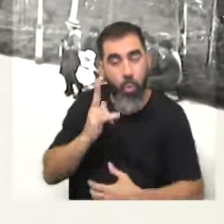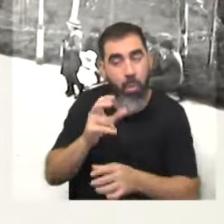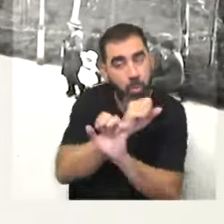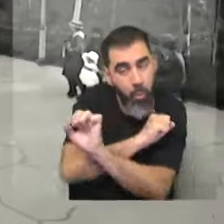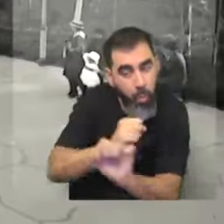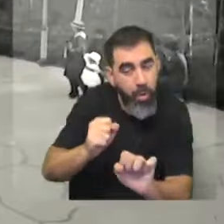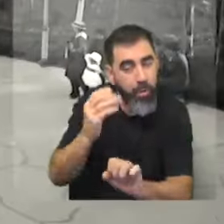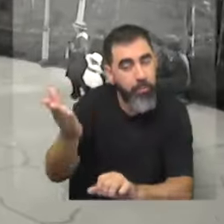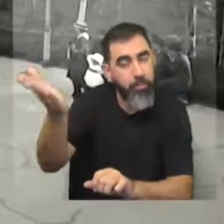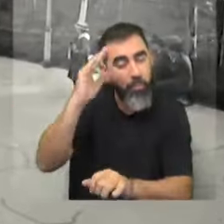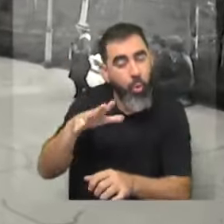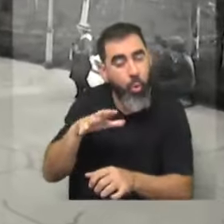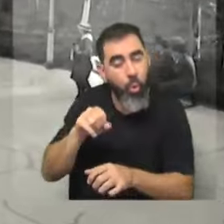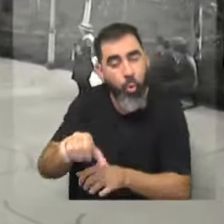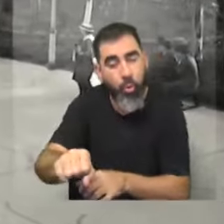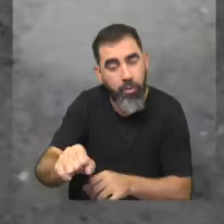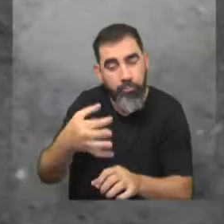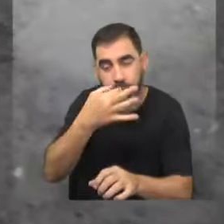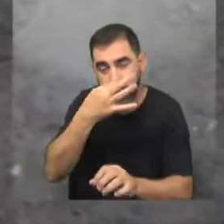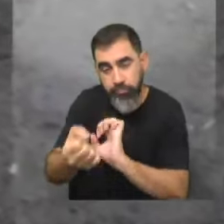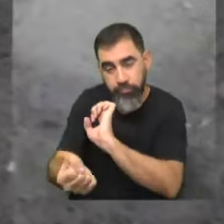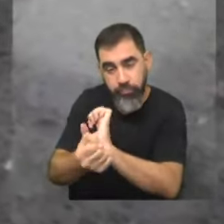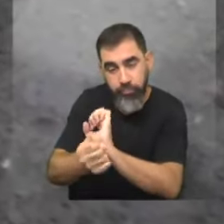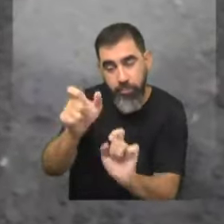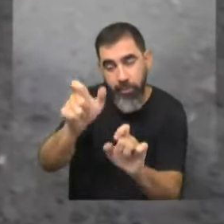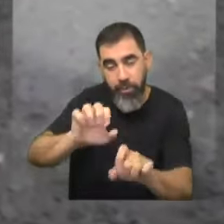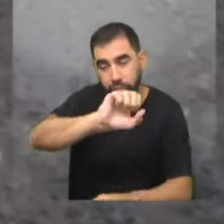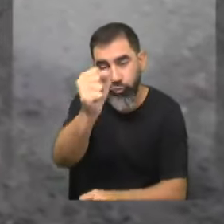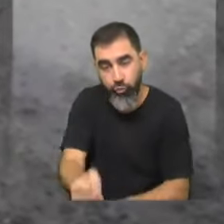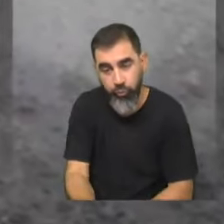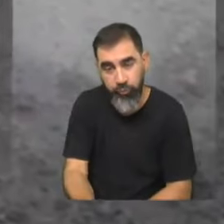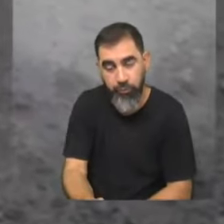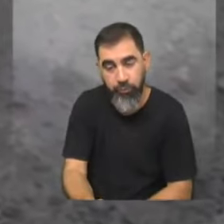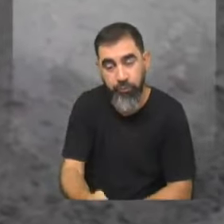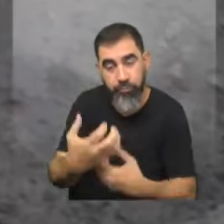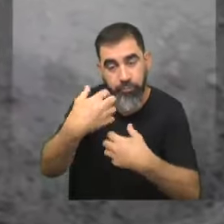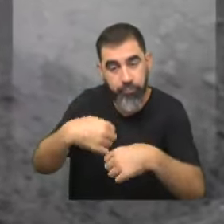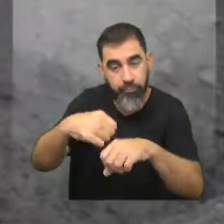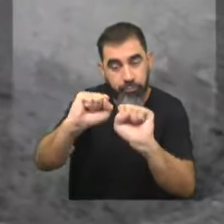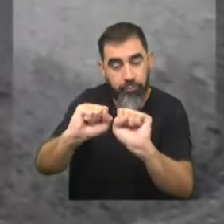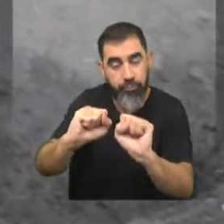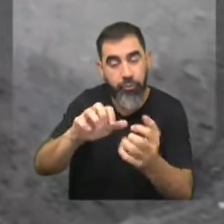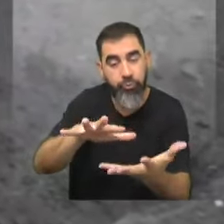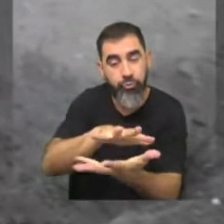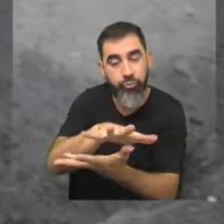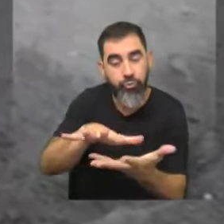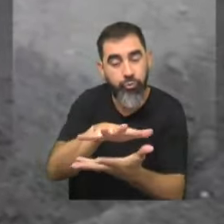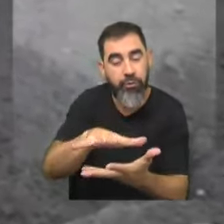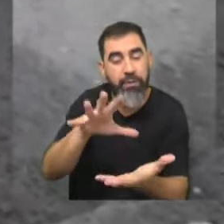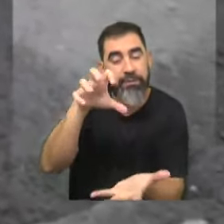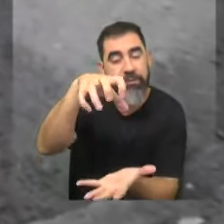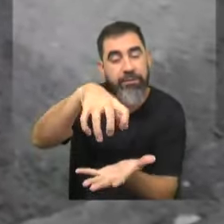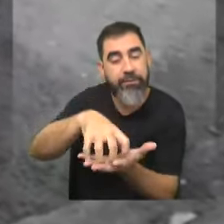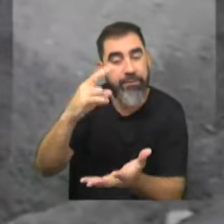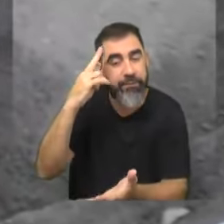a la época colonial y al tráfico de personas africanas esclavizadas. El hallazgo ocurrió en la zona conocida como Sitio de